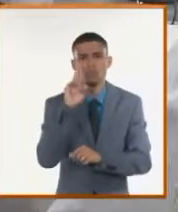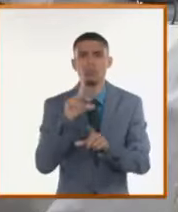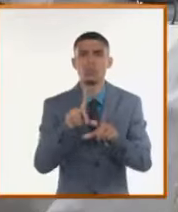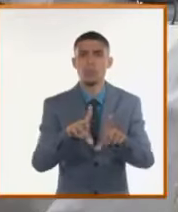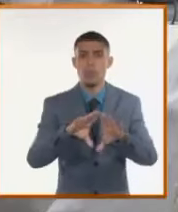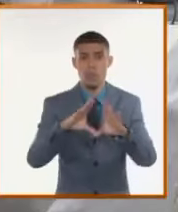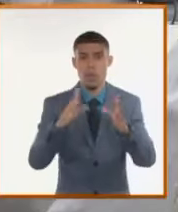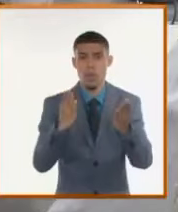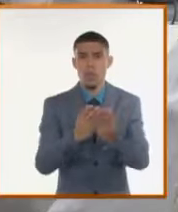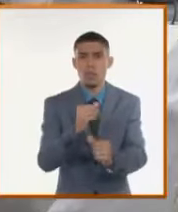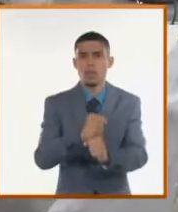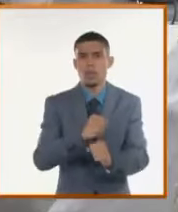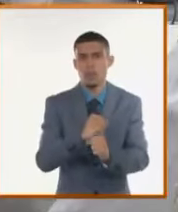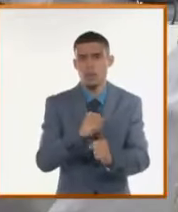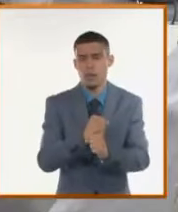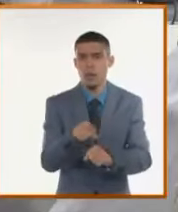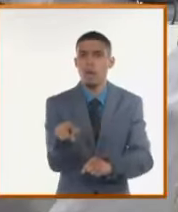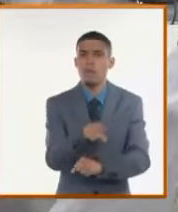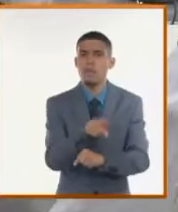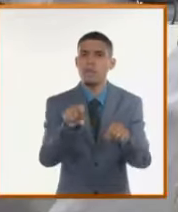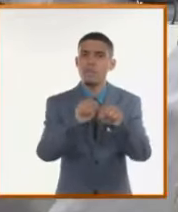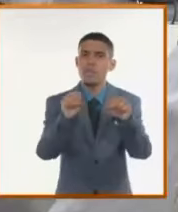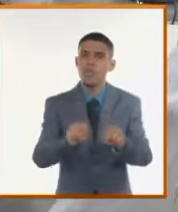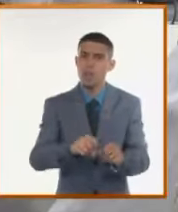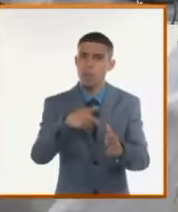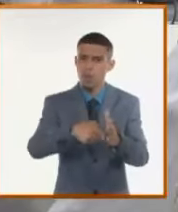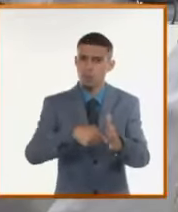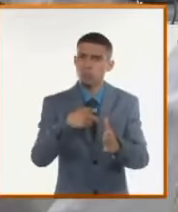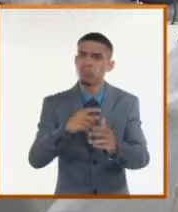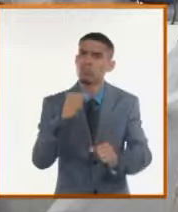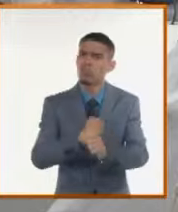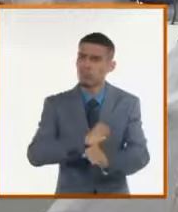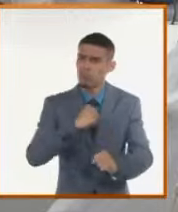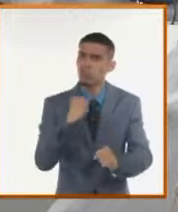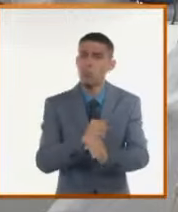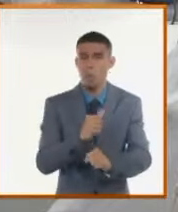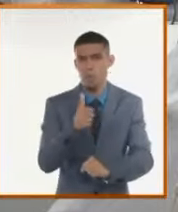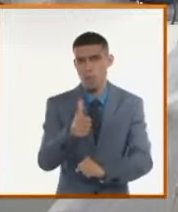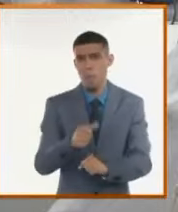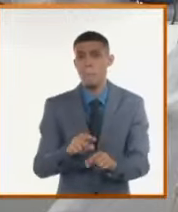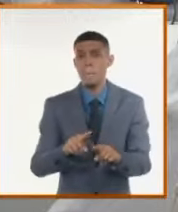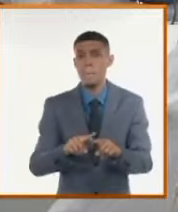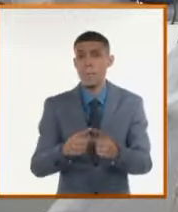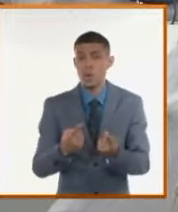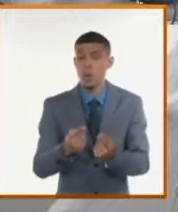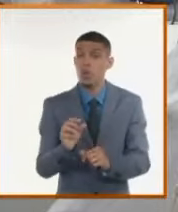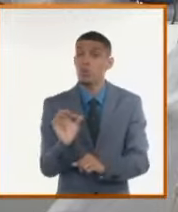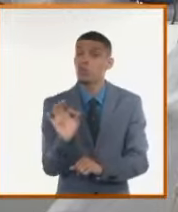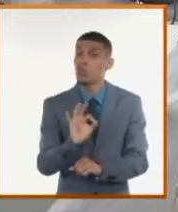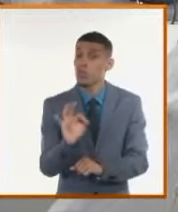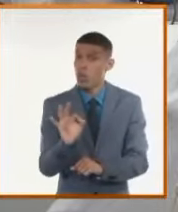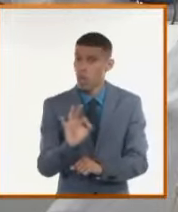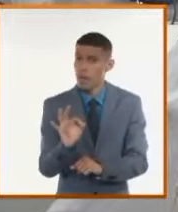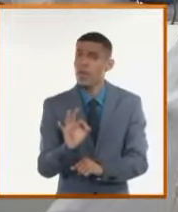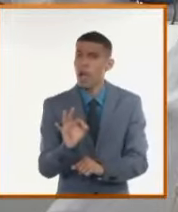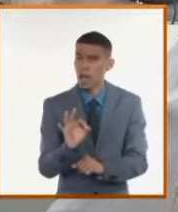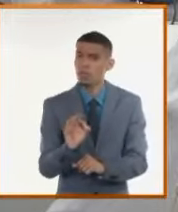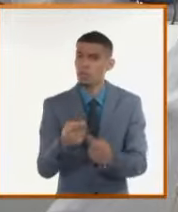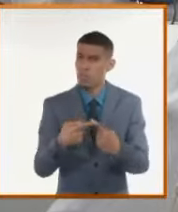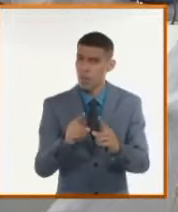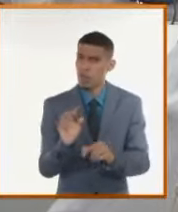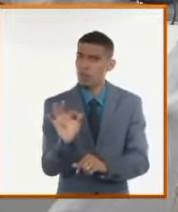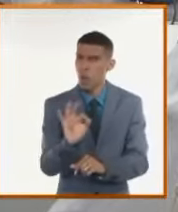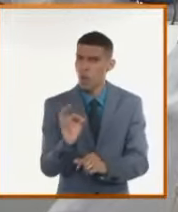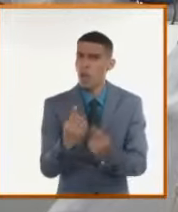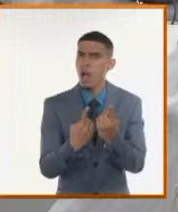general el trabajo del sistema de ferrocarriles en el país pero todavía pues señalamiento sobre la calidad y